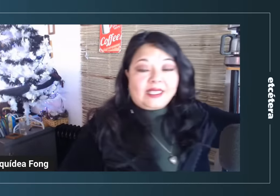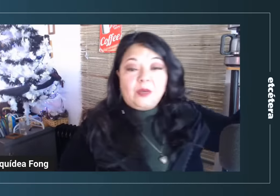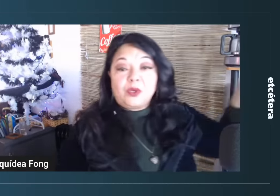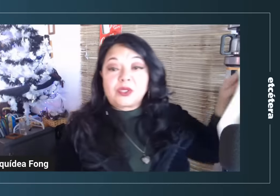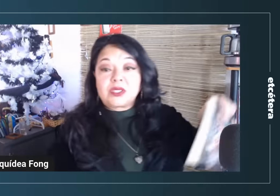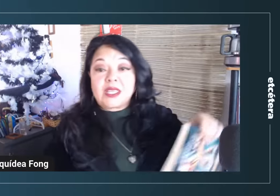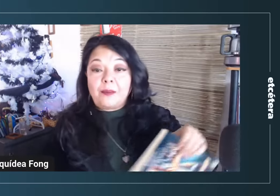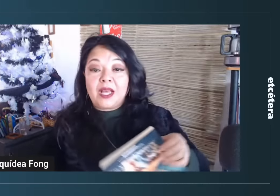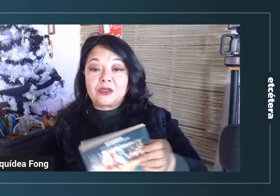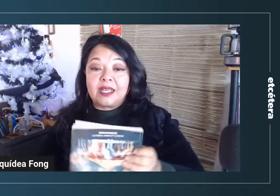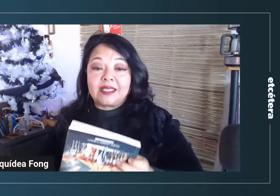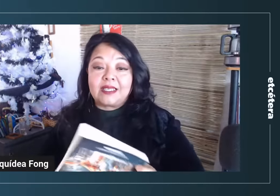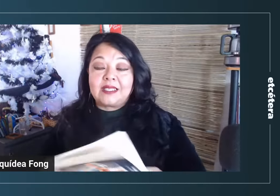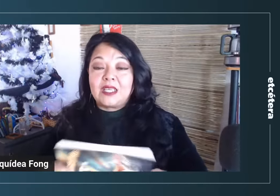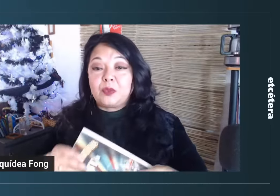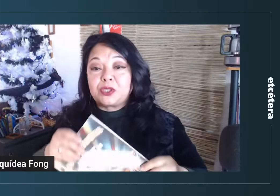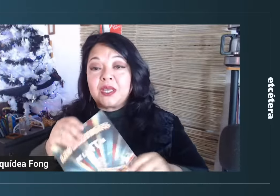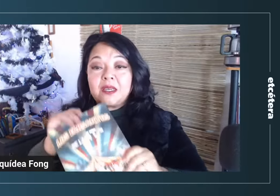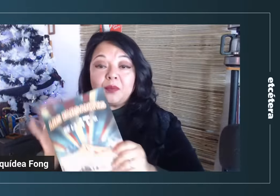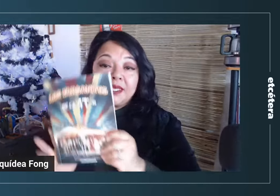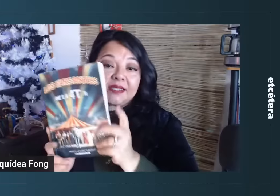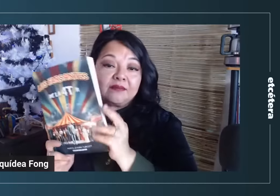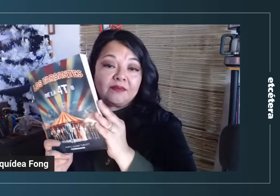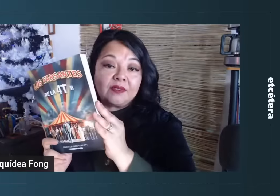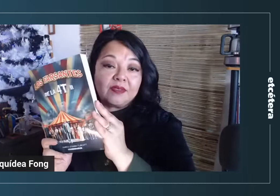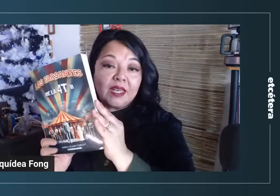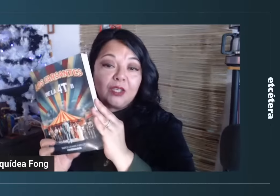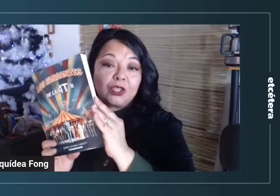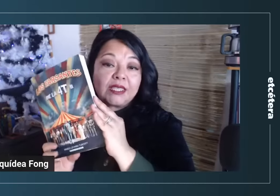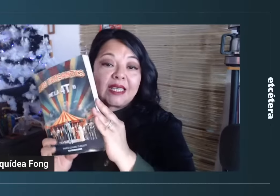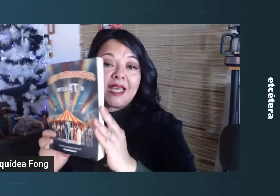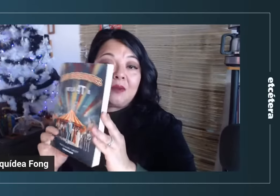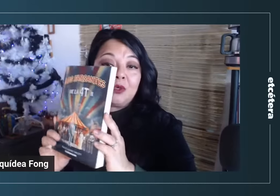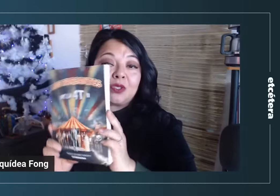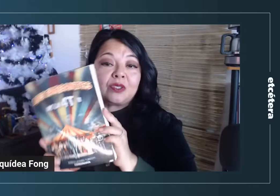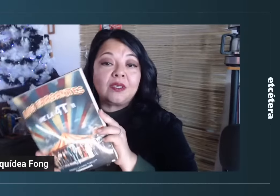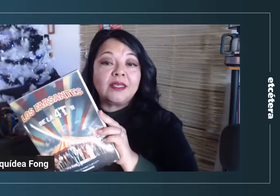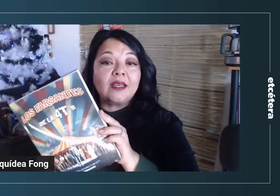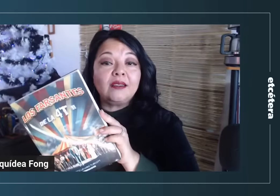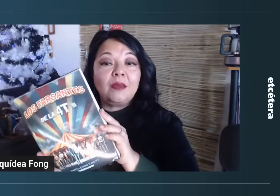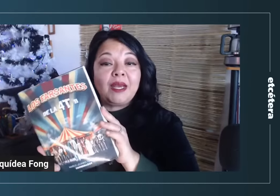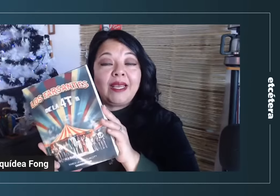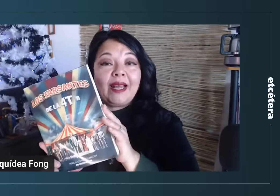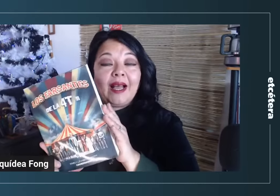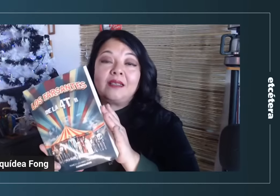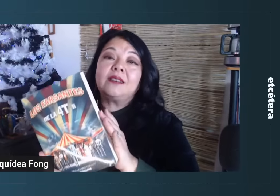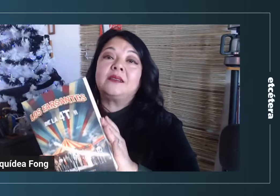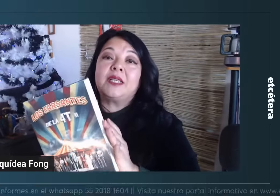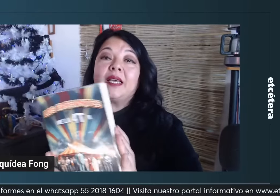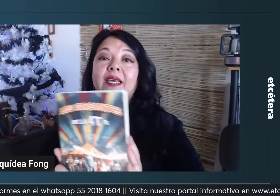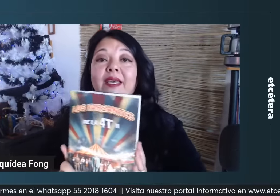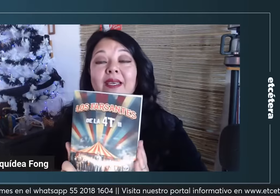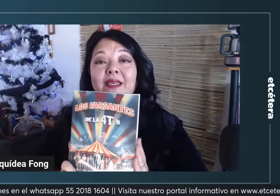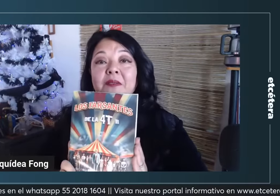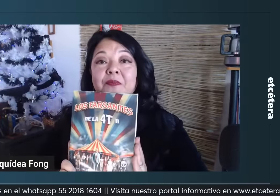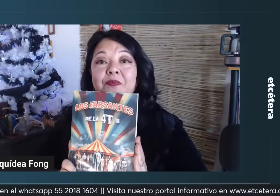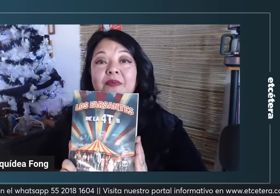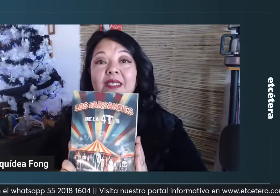alternativos llamados alternativos Pues los reseñamos de manera